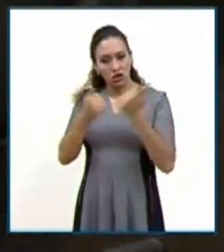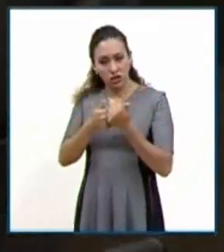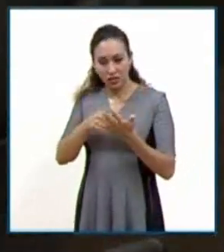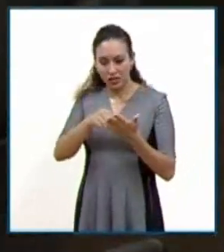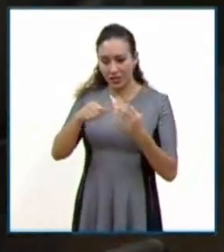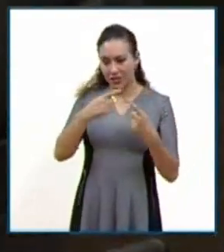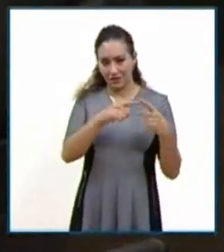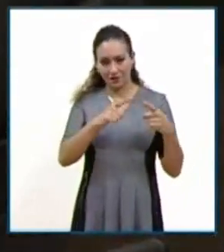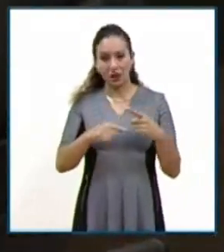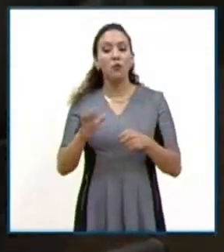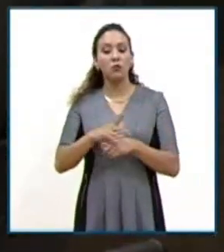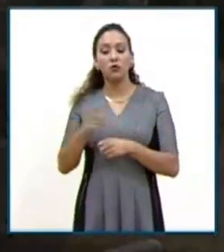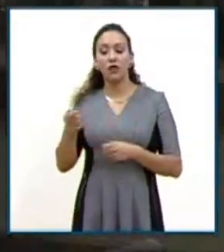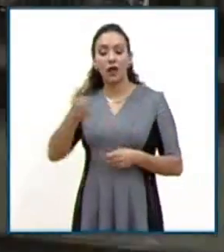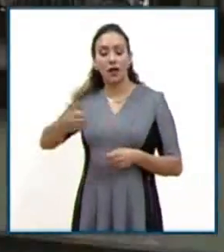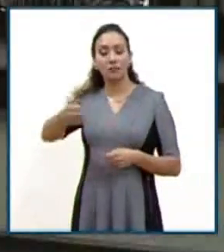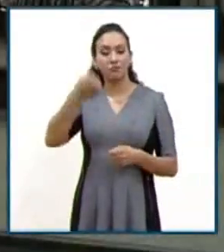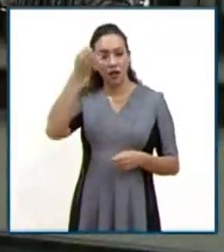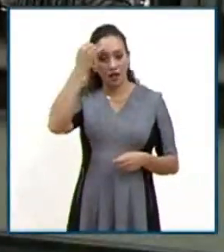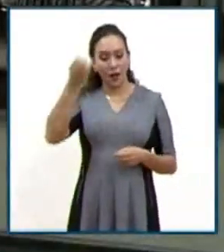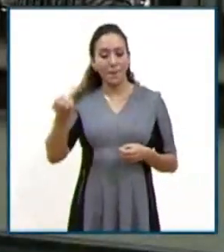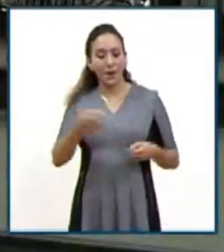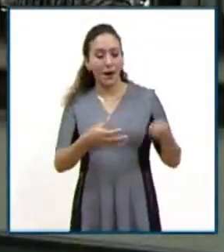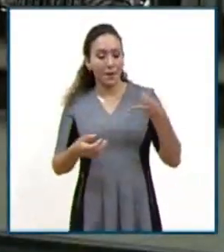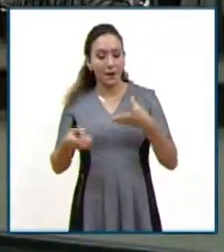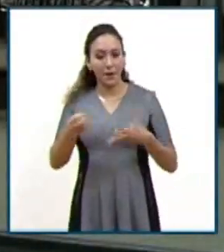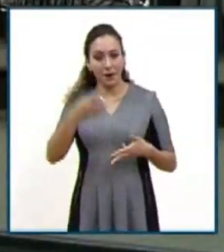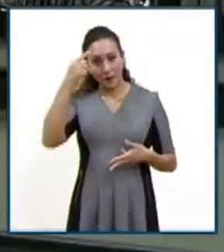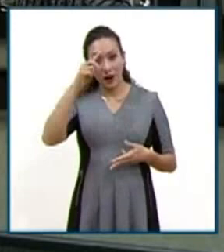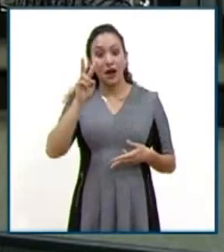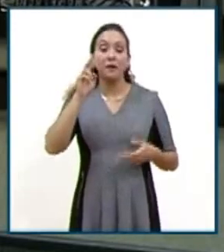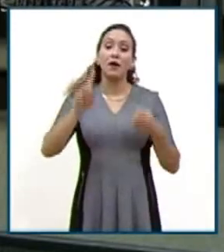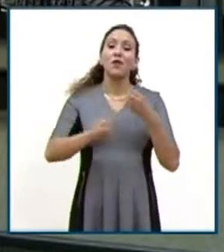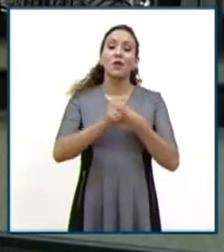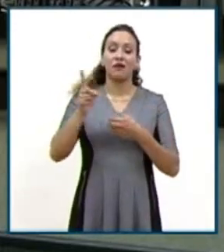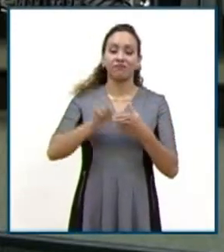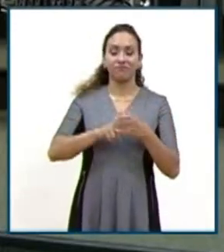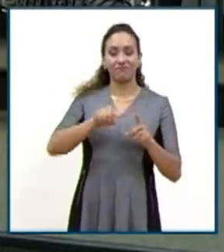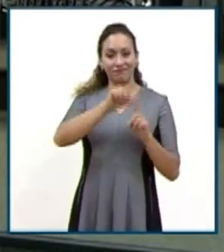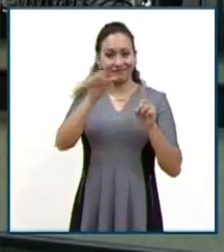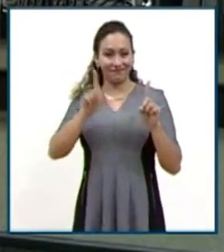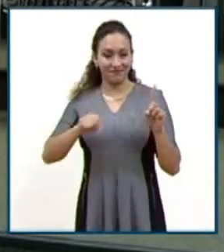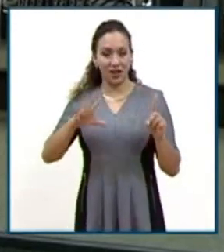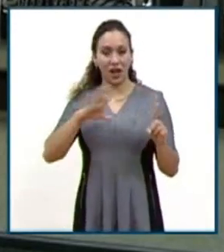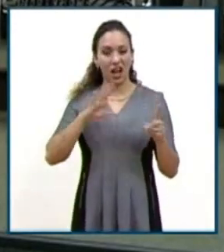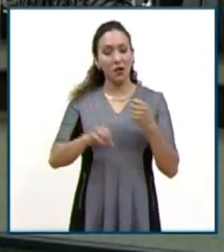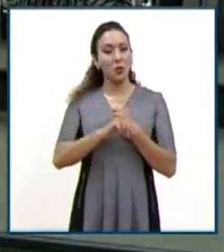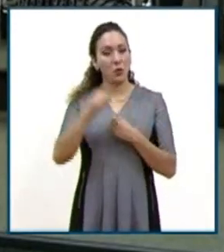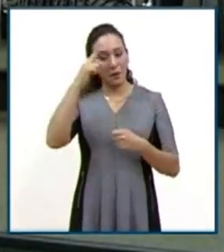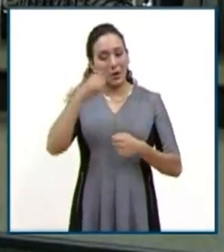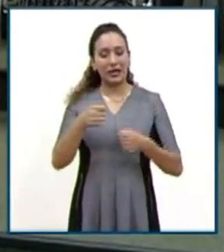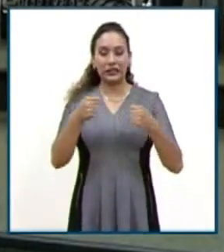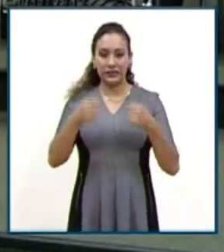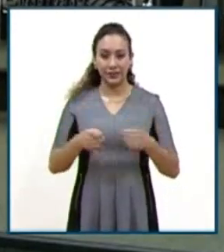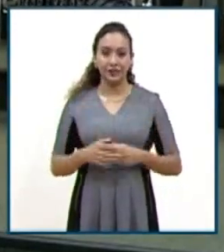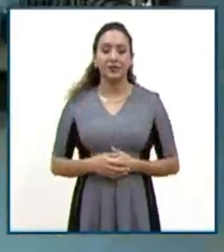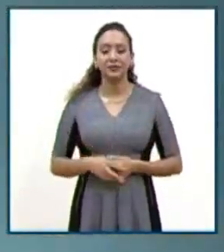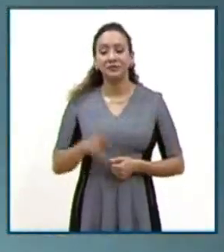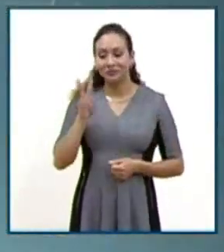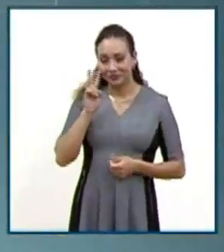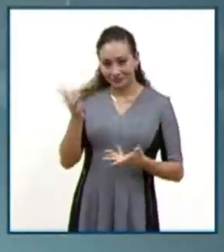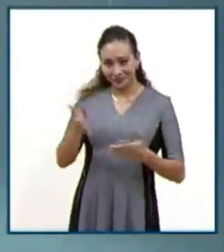sus ideas para ubicar y resolver los problemas que tiene el país en materia de seguridad y justicia. Escuchemos.